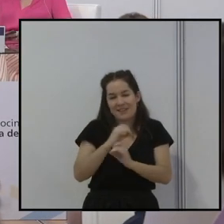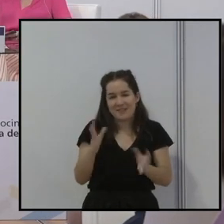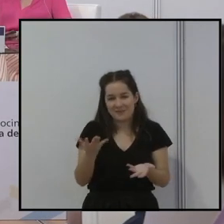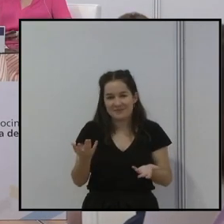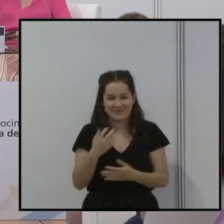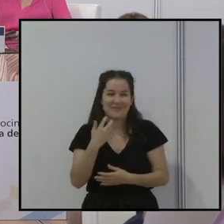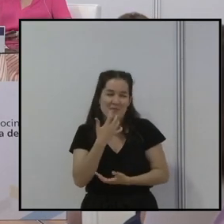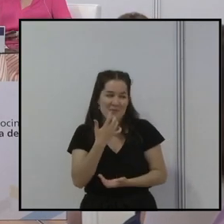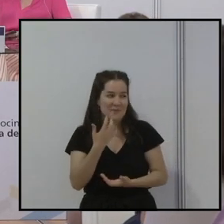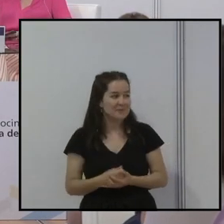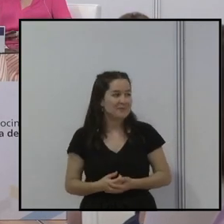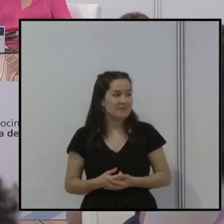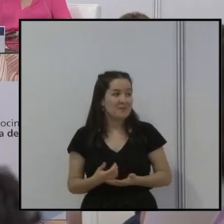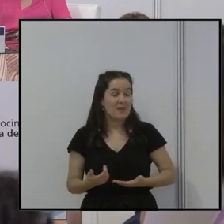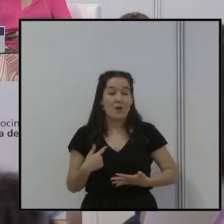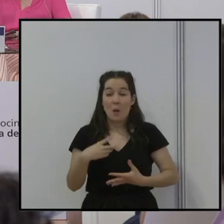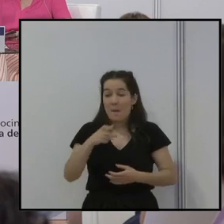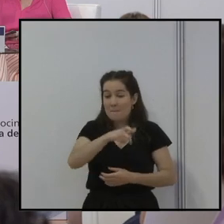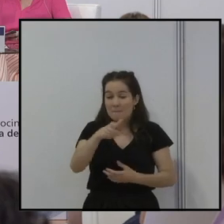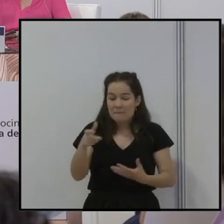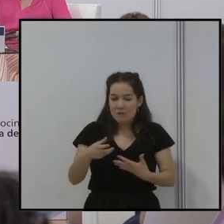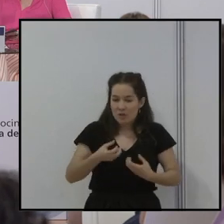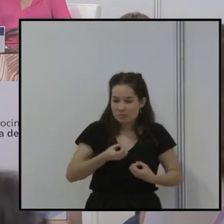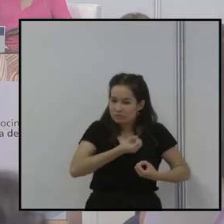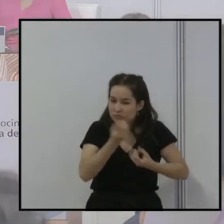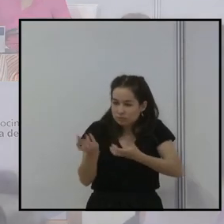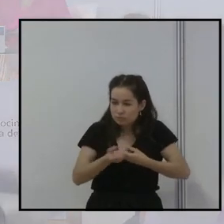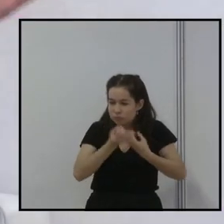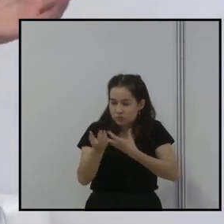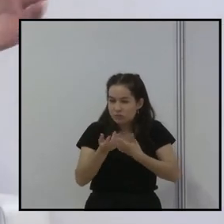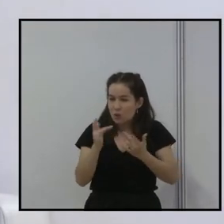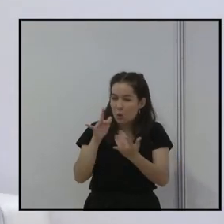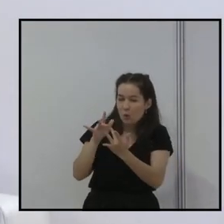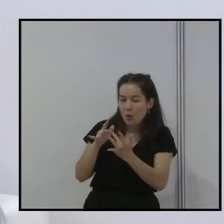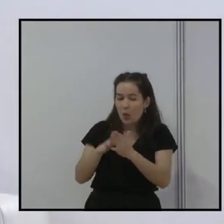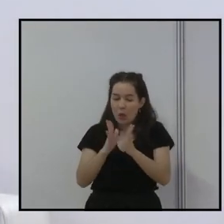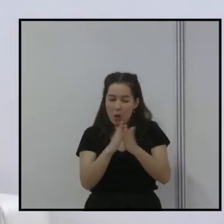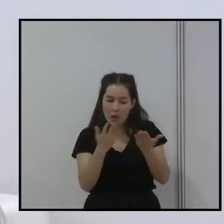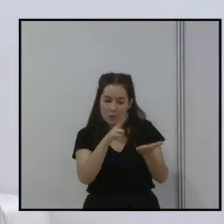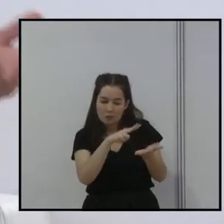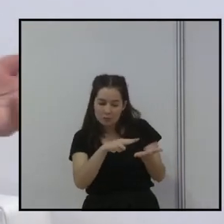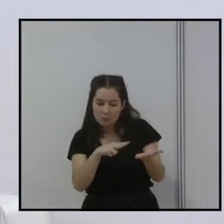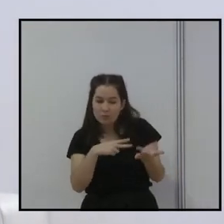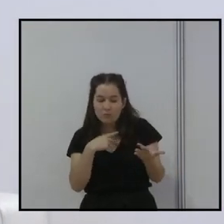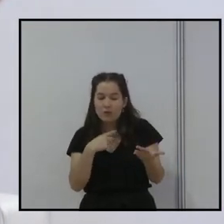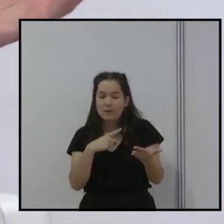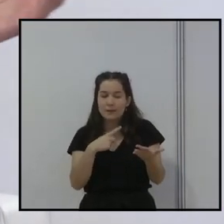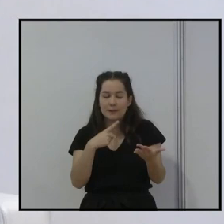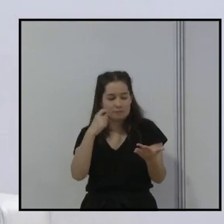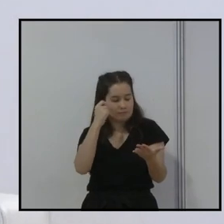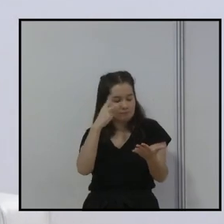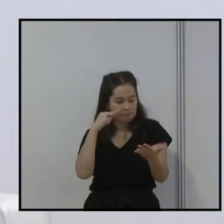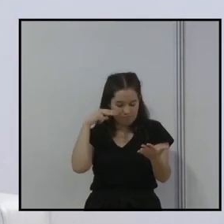algún caso ha llegado y te han contado gente lo que tú buscabas, que tú hubieras necesitado un libro como el tuyo y ahora hay gente que está leyendo el libro, se están contando la situación y